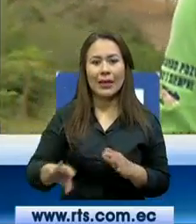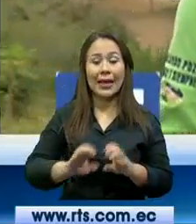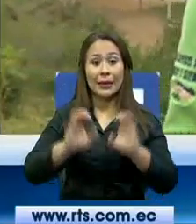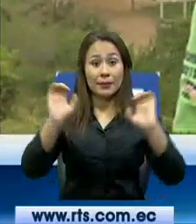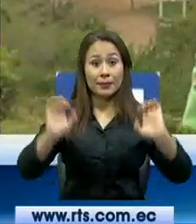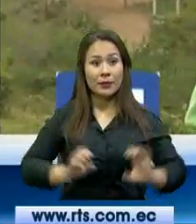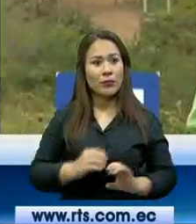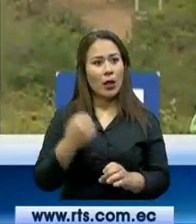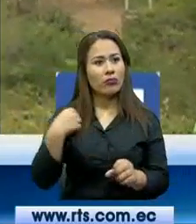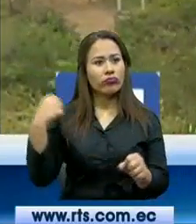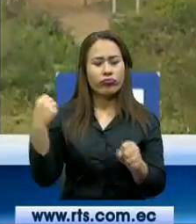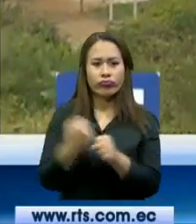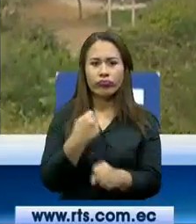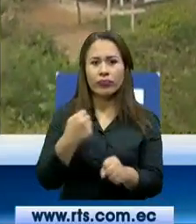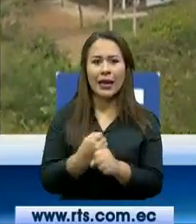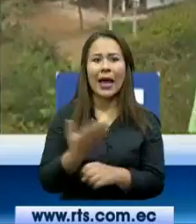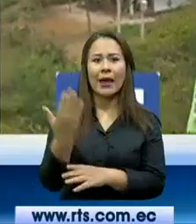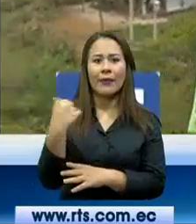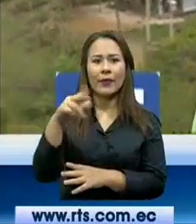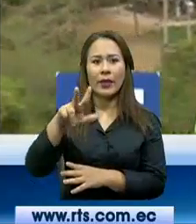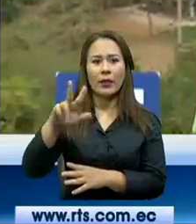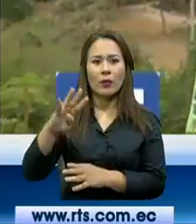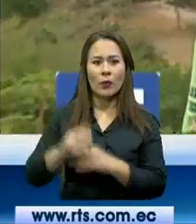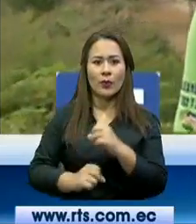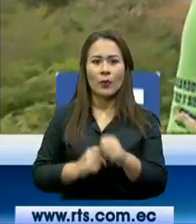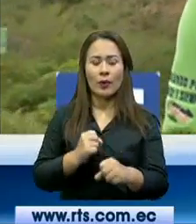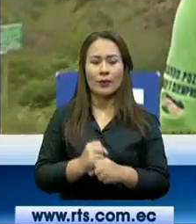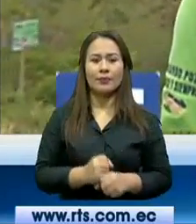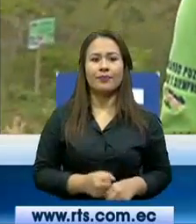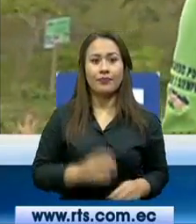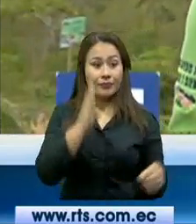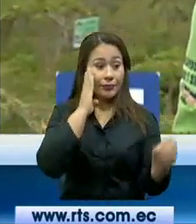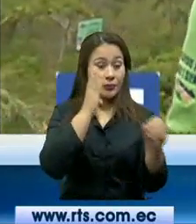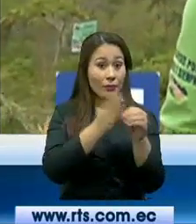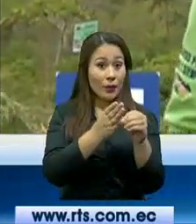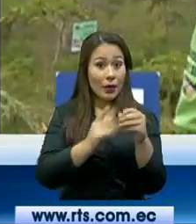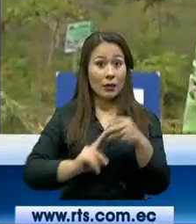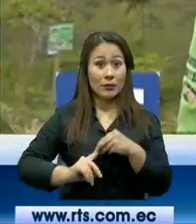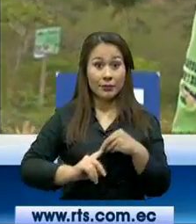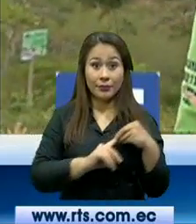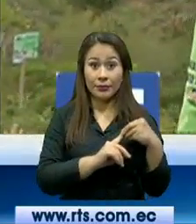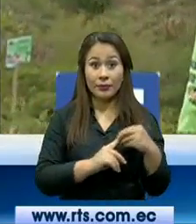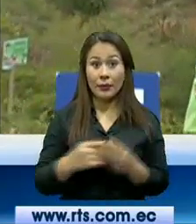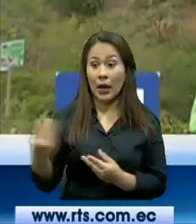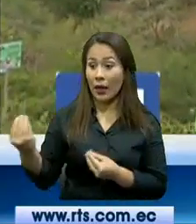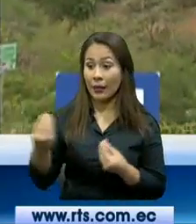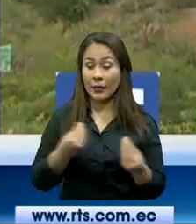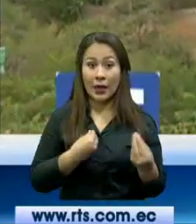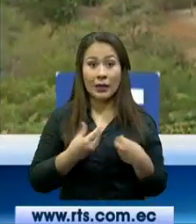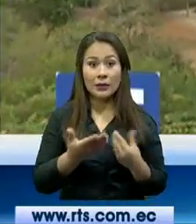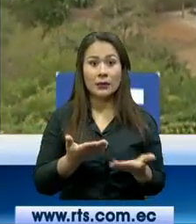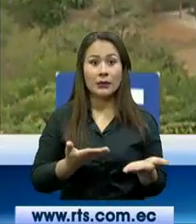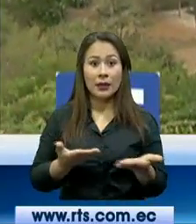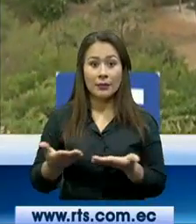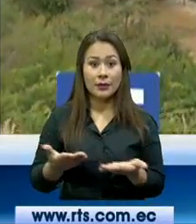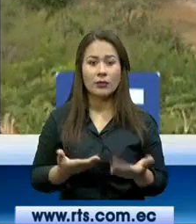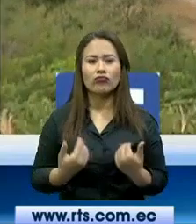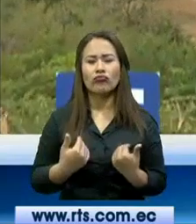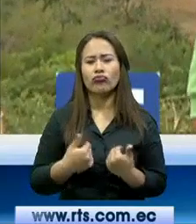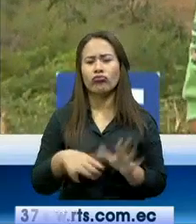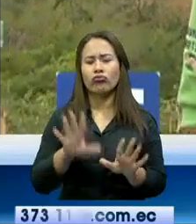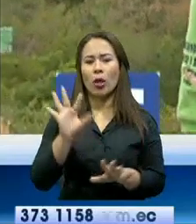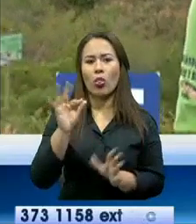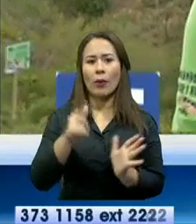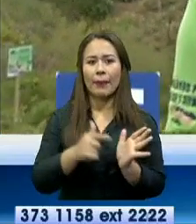hace 34 años, en lo cual pues su objetivo principal, brindar este servicio a ya más de los